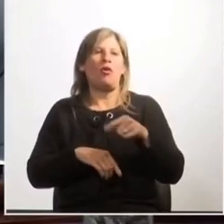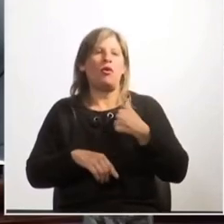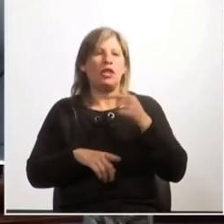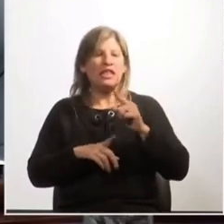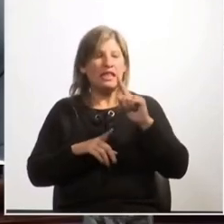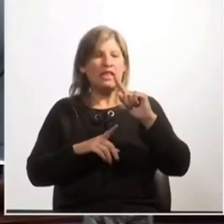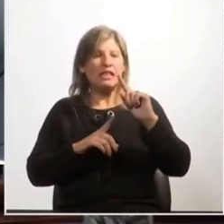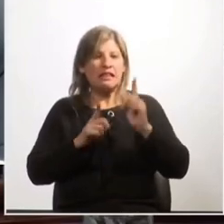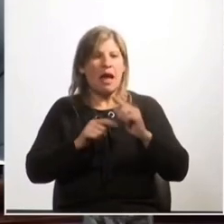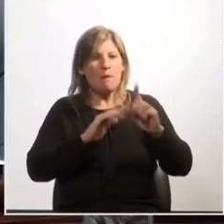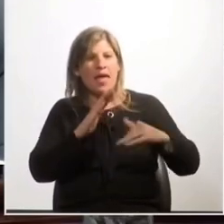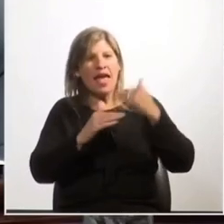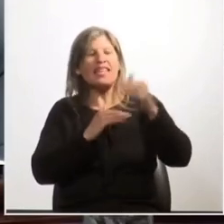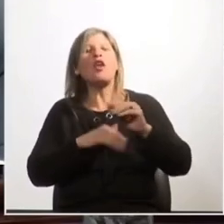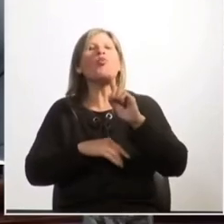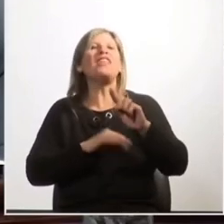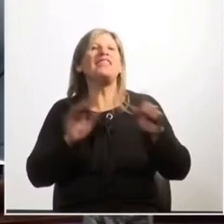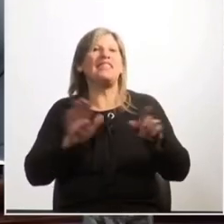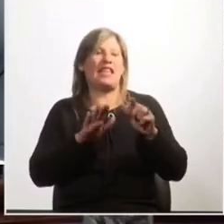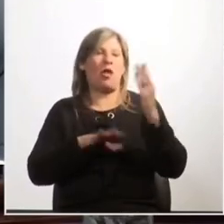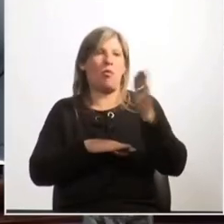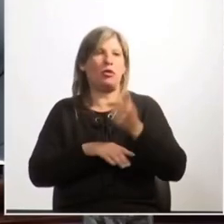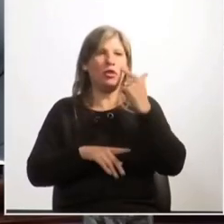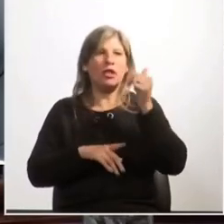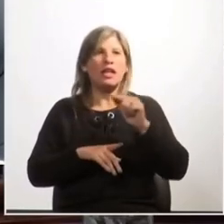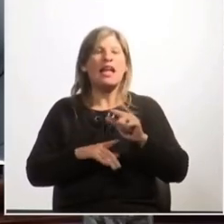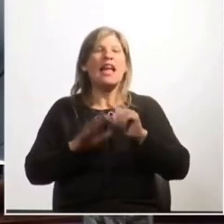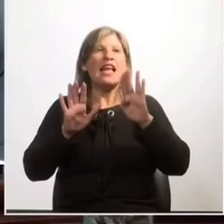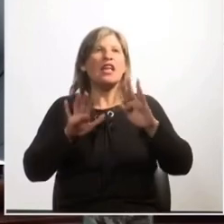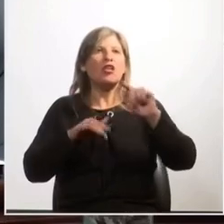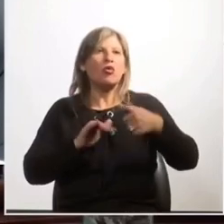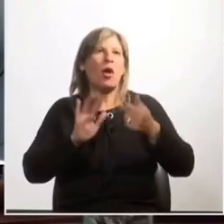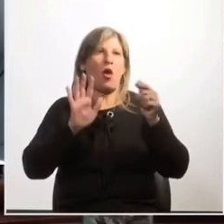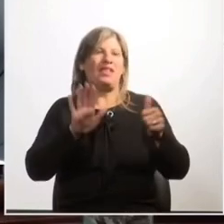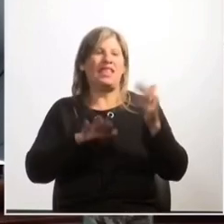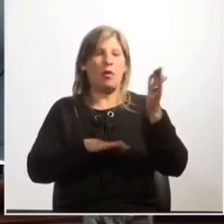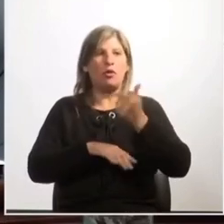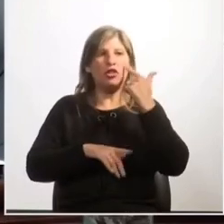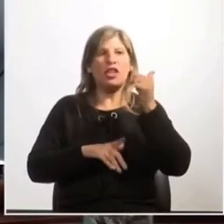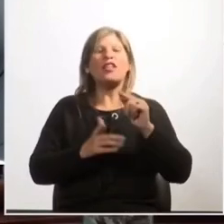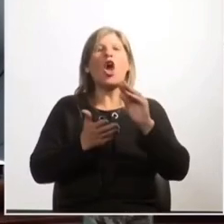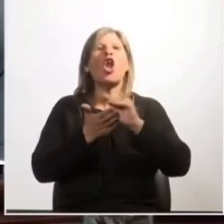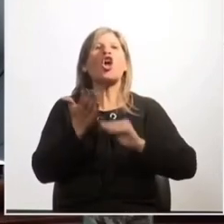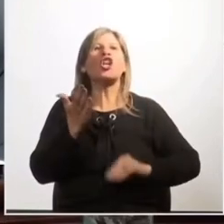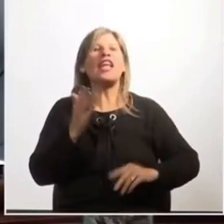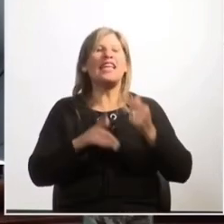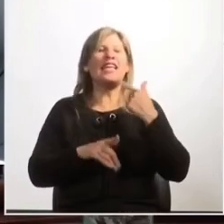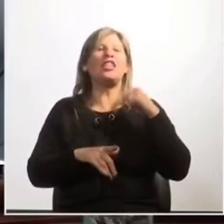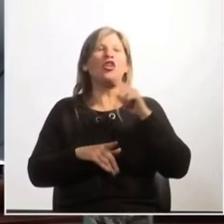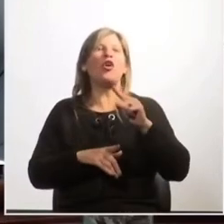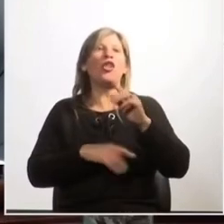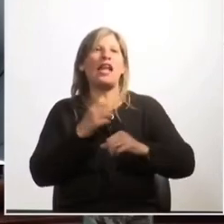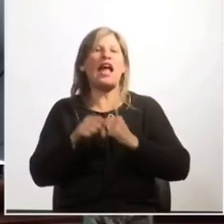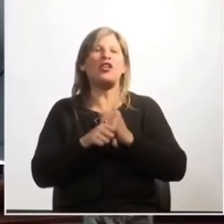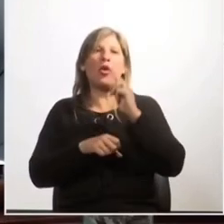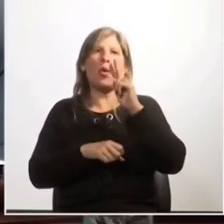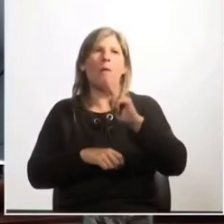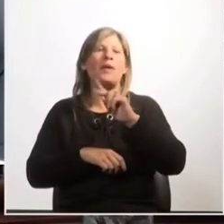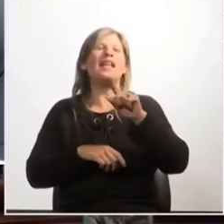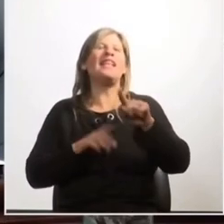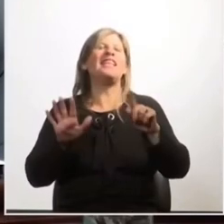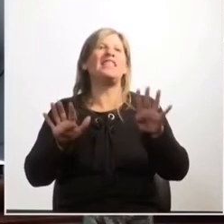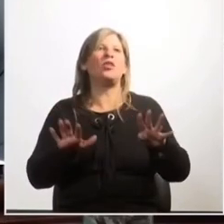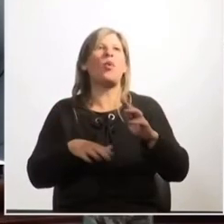un 17% y en un 9,6% los registros de 2019 y 2020. Es